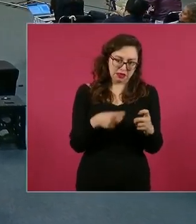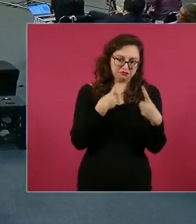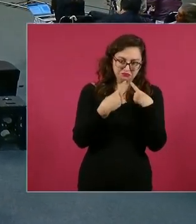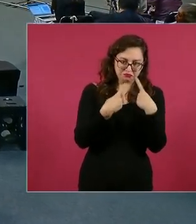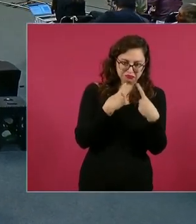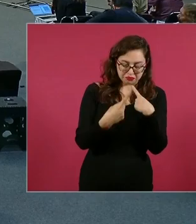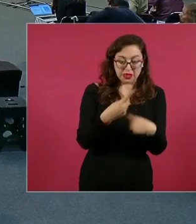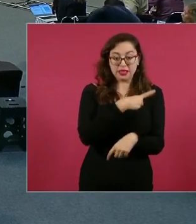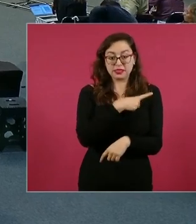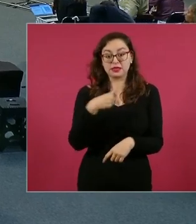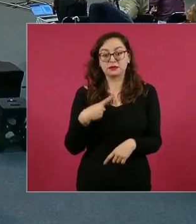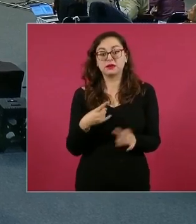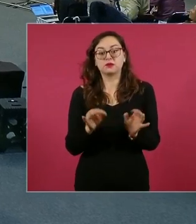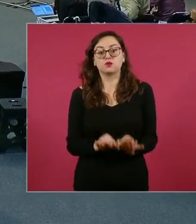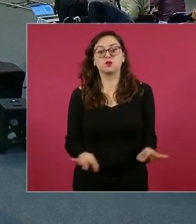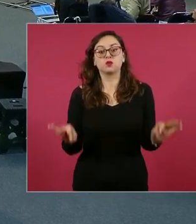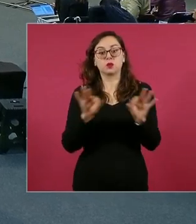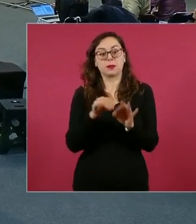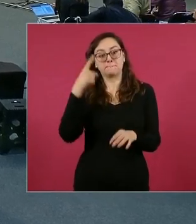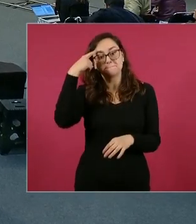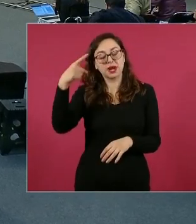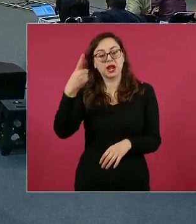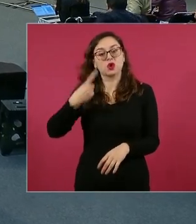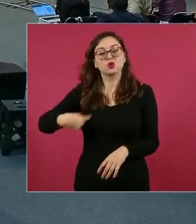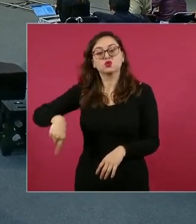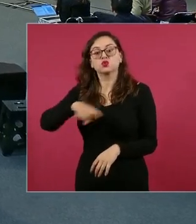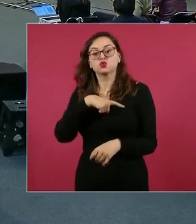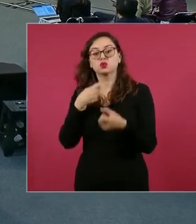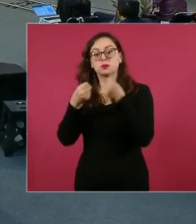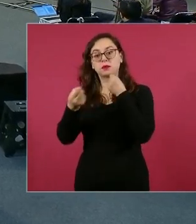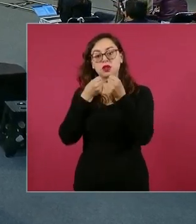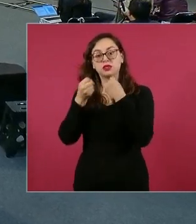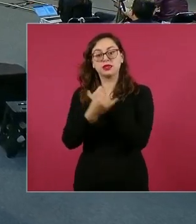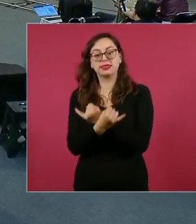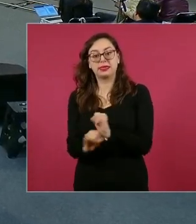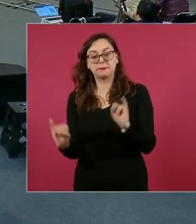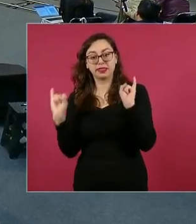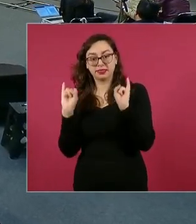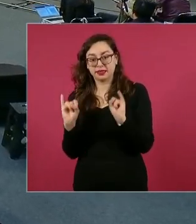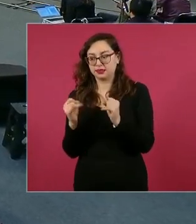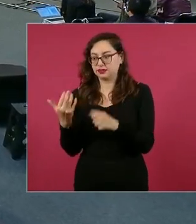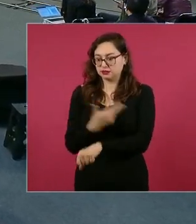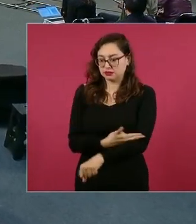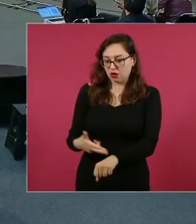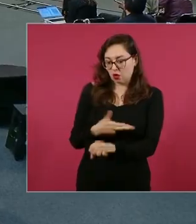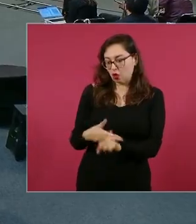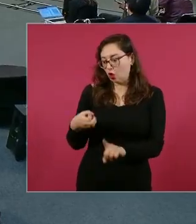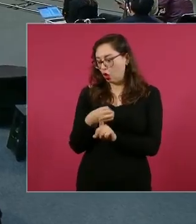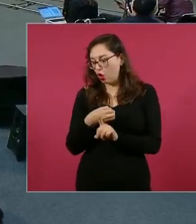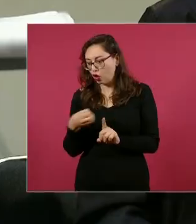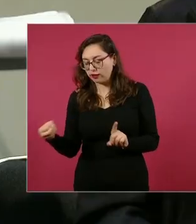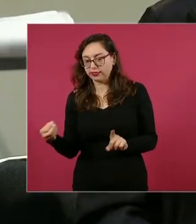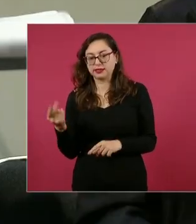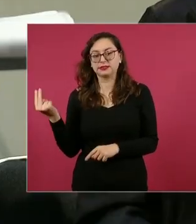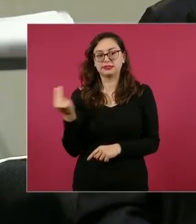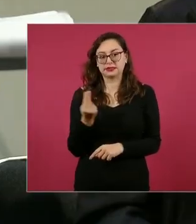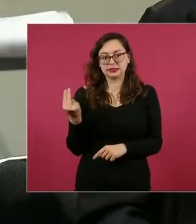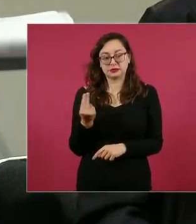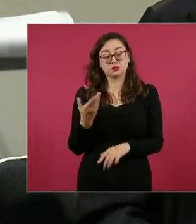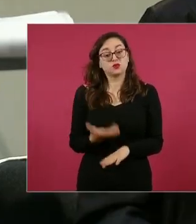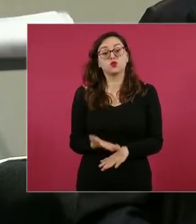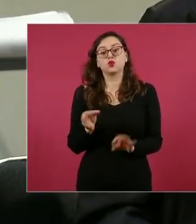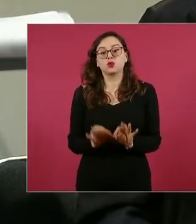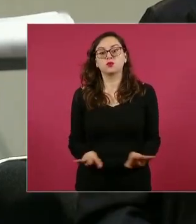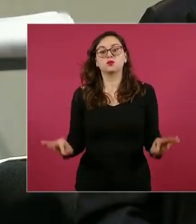de todos los periodistas independientes y eso es importantísimo Muchas gracias